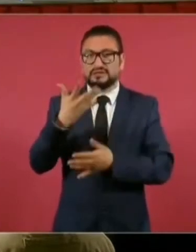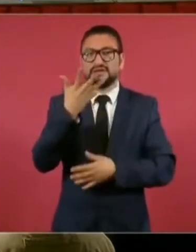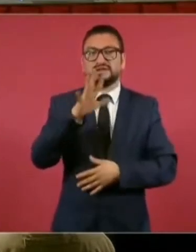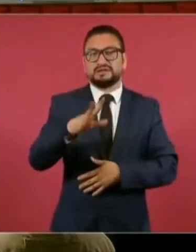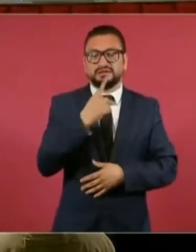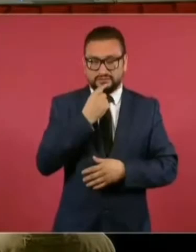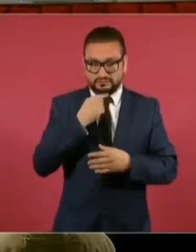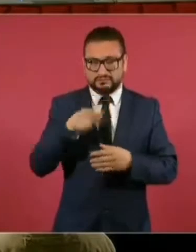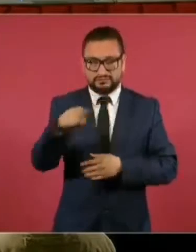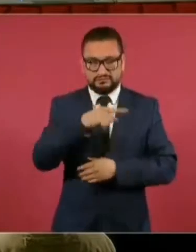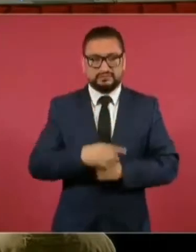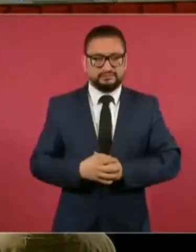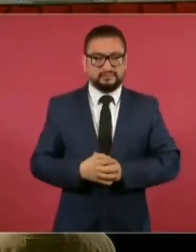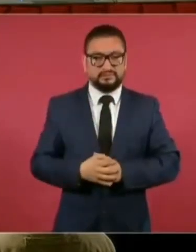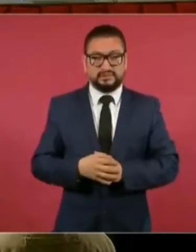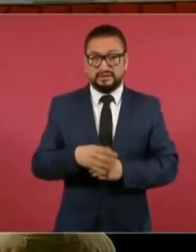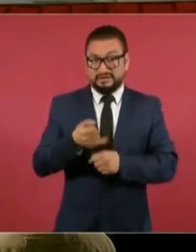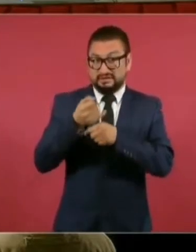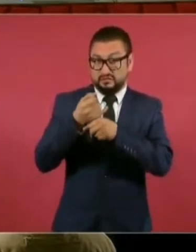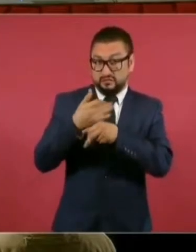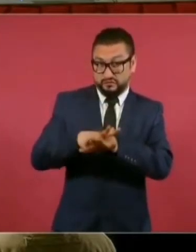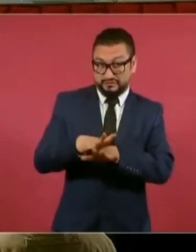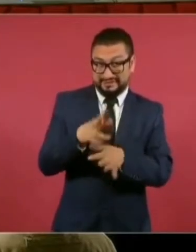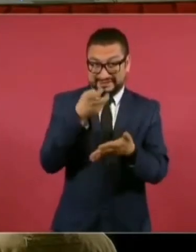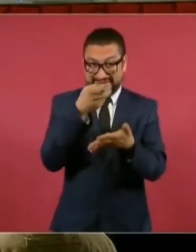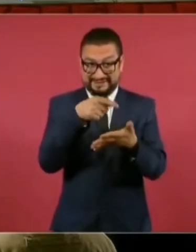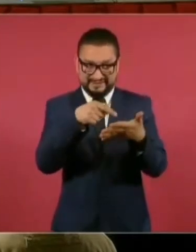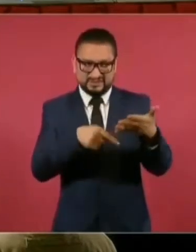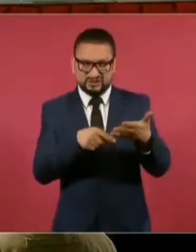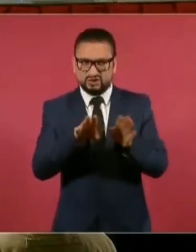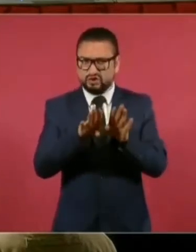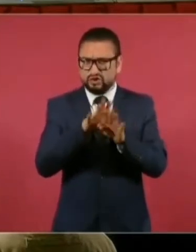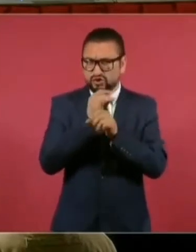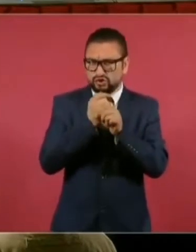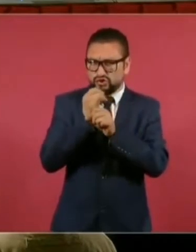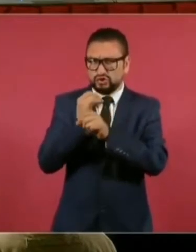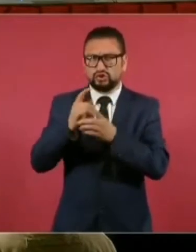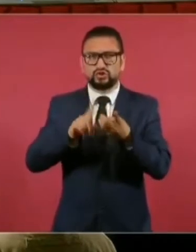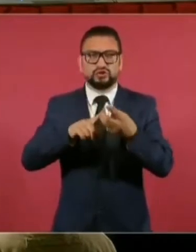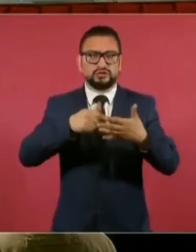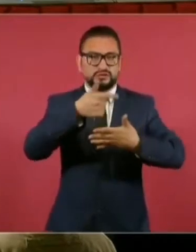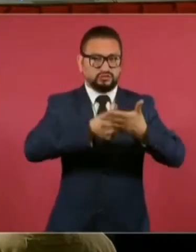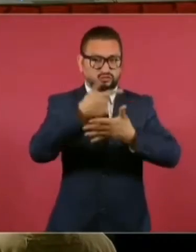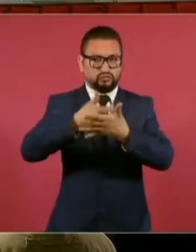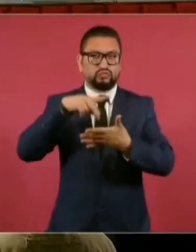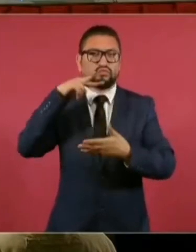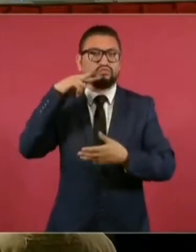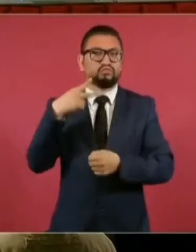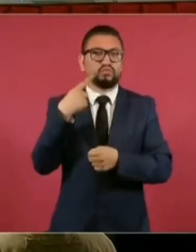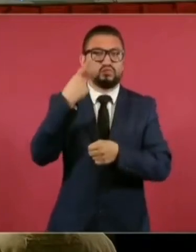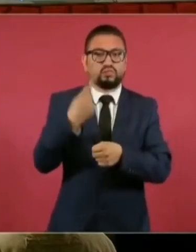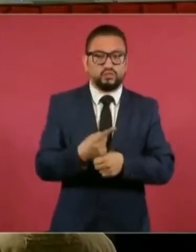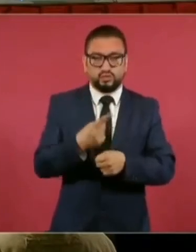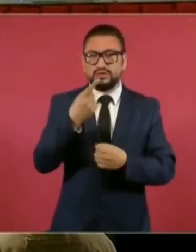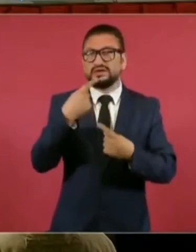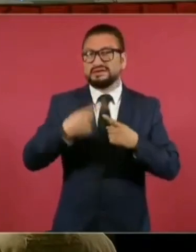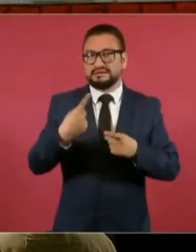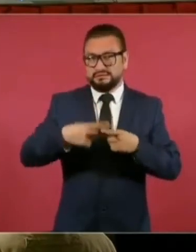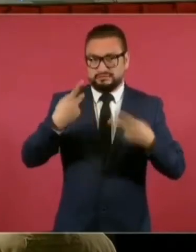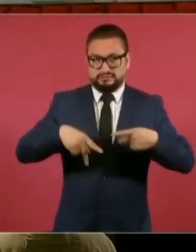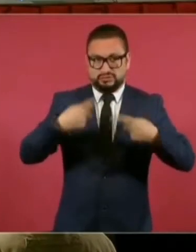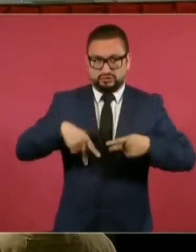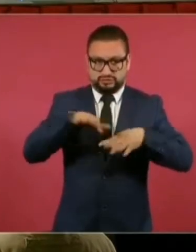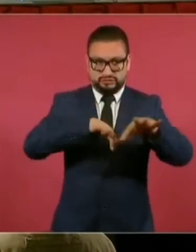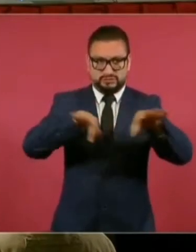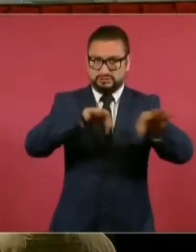oficiales. Esta información se obtiene del registro voluntario que realizan los trabajadores.